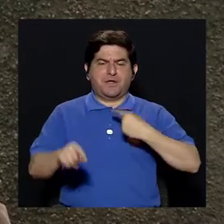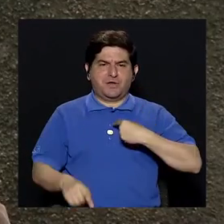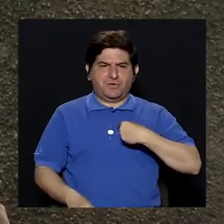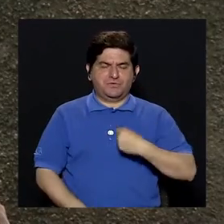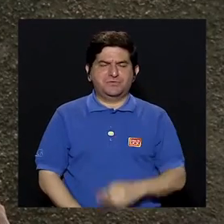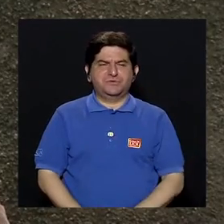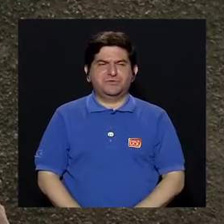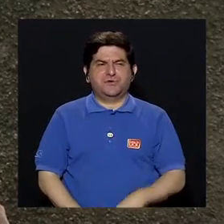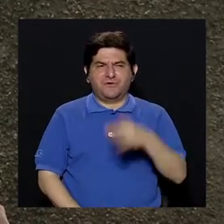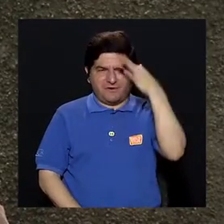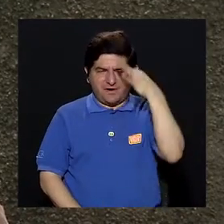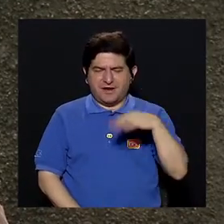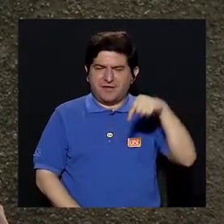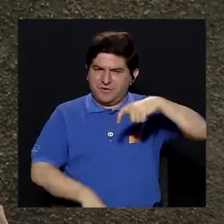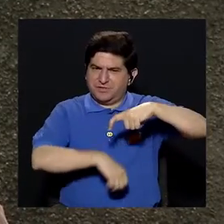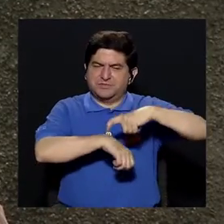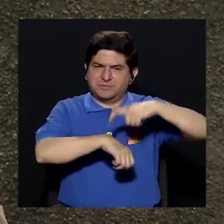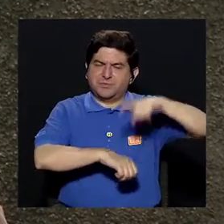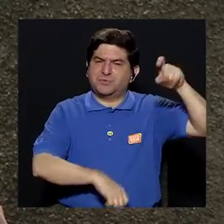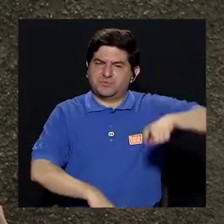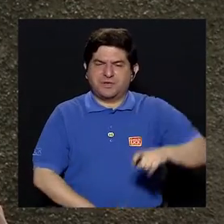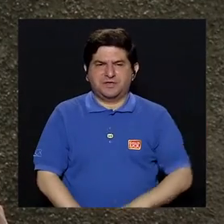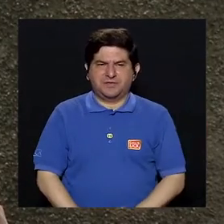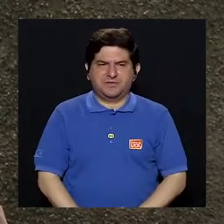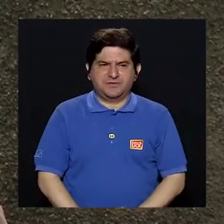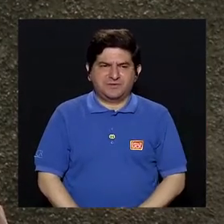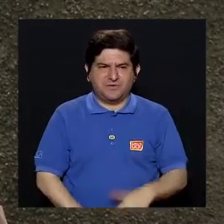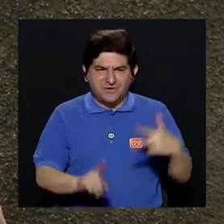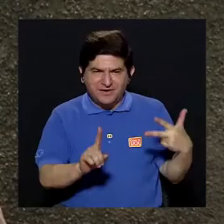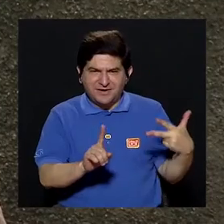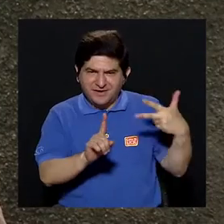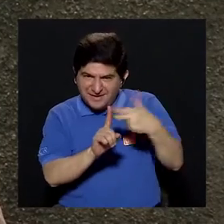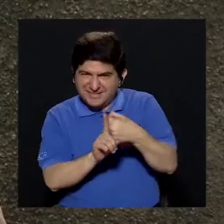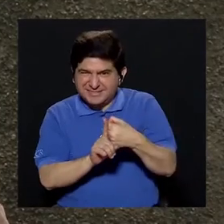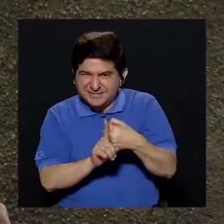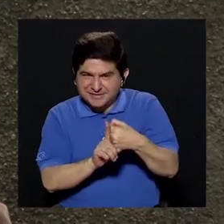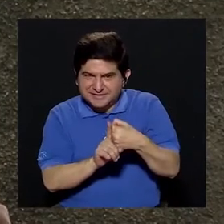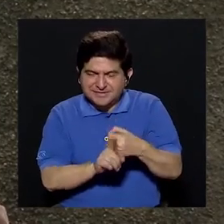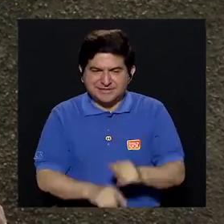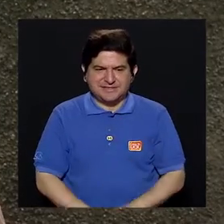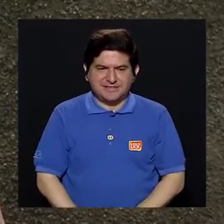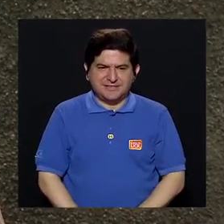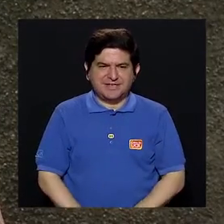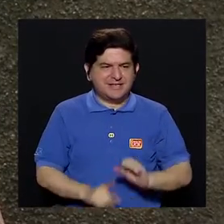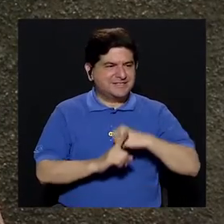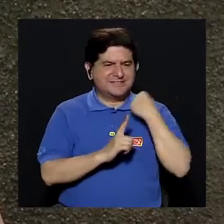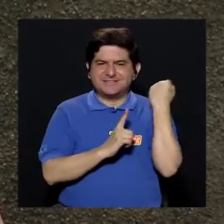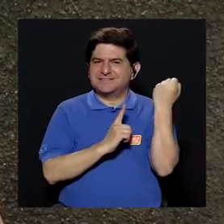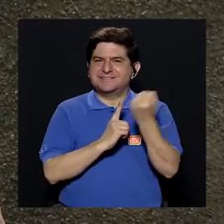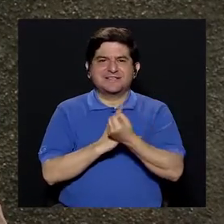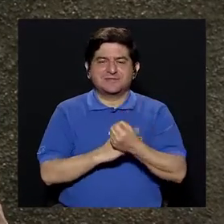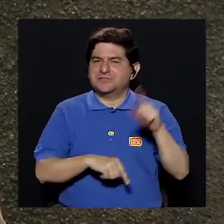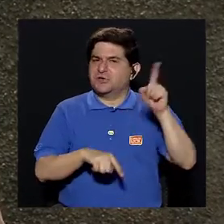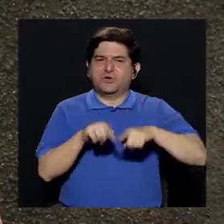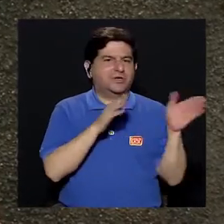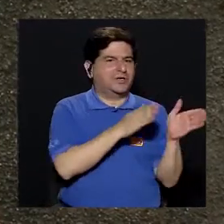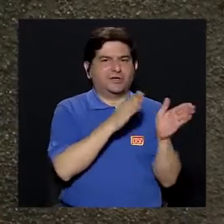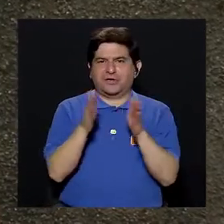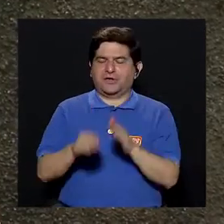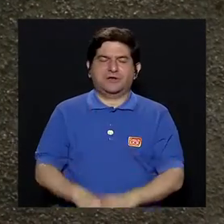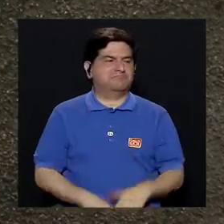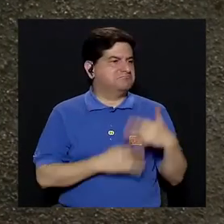en este punto sí creo que más que accidentes de tránsito, el accidente es una condición